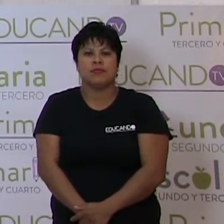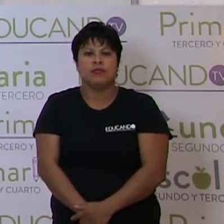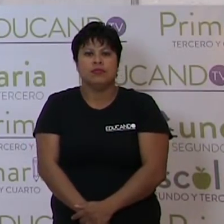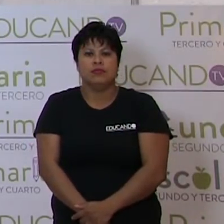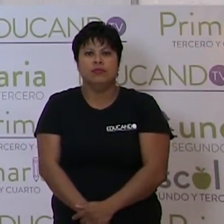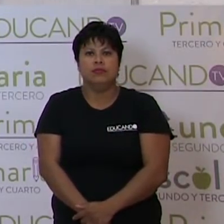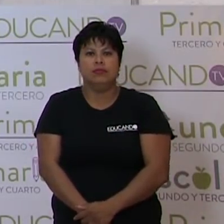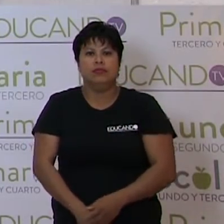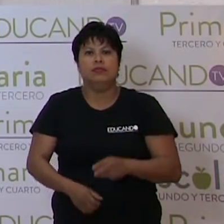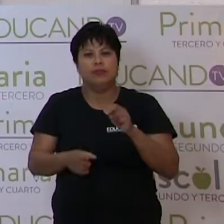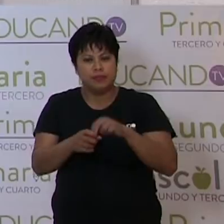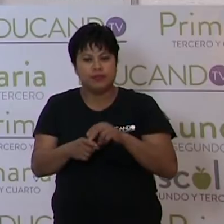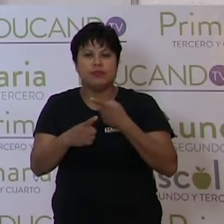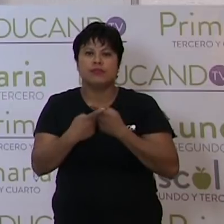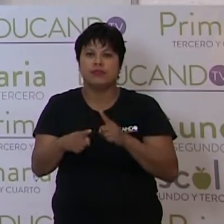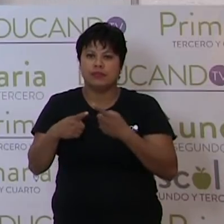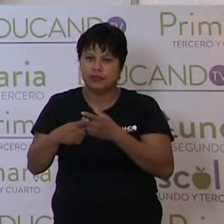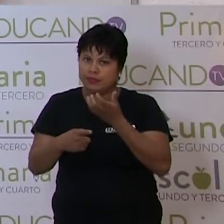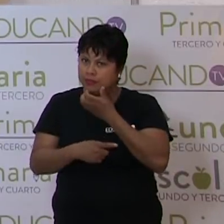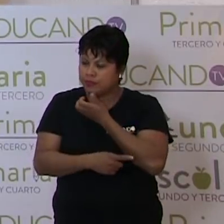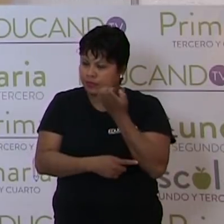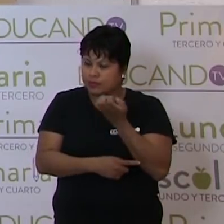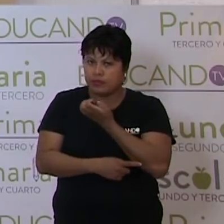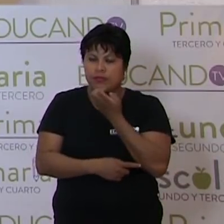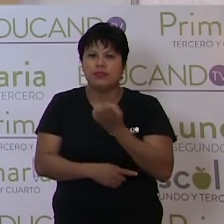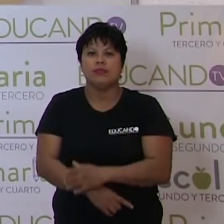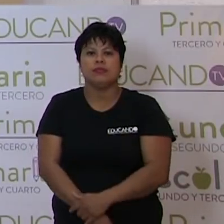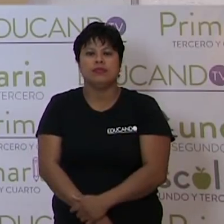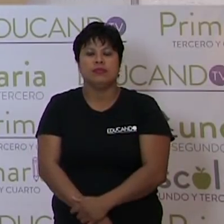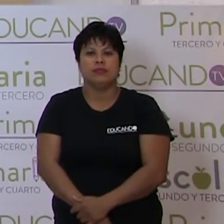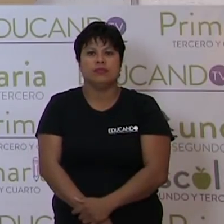En varias primarias.